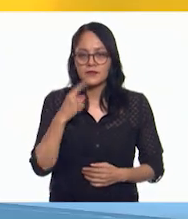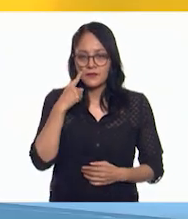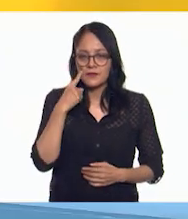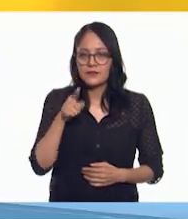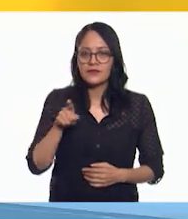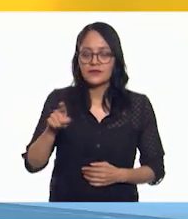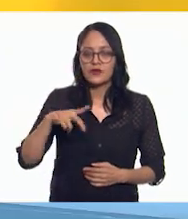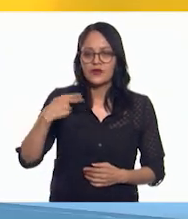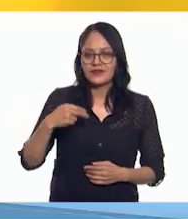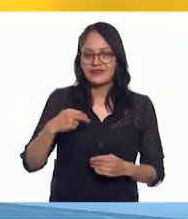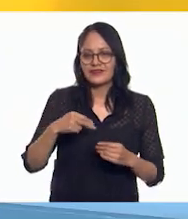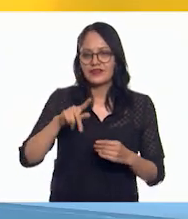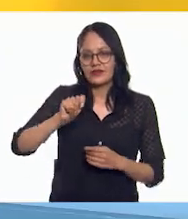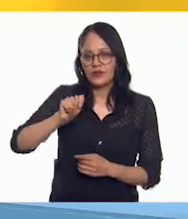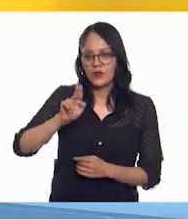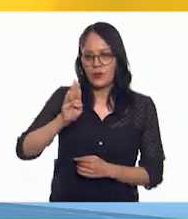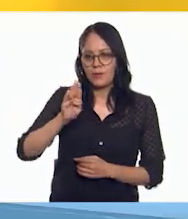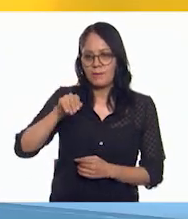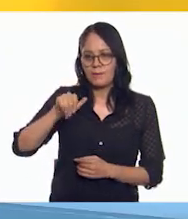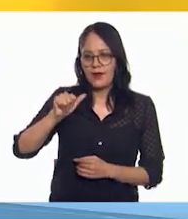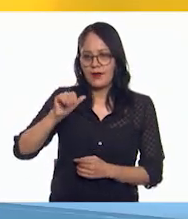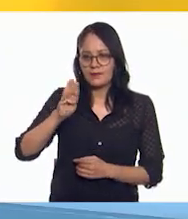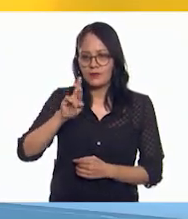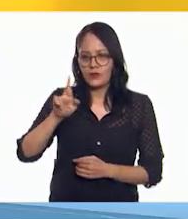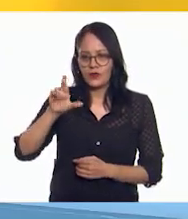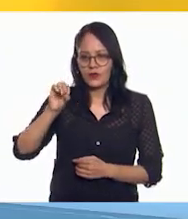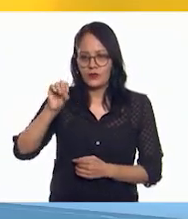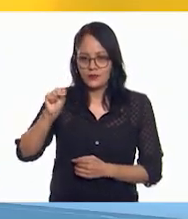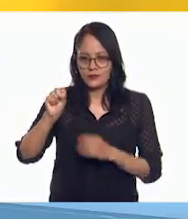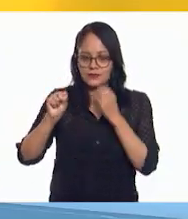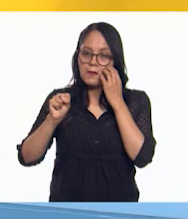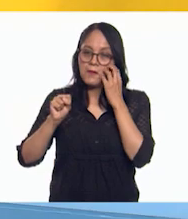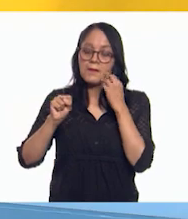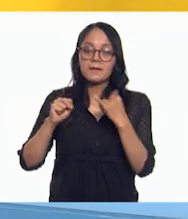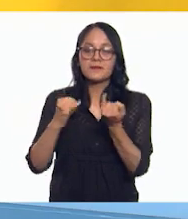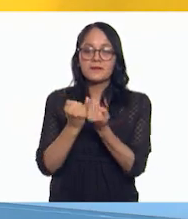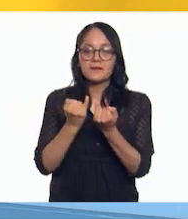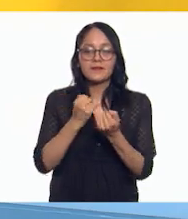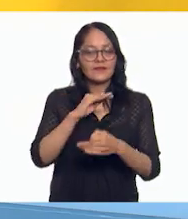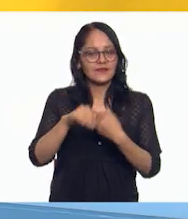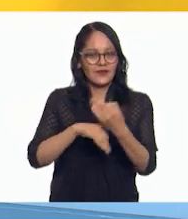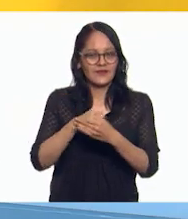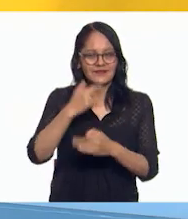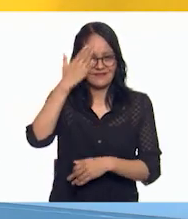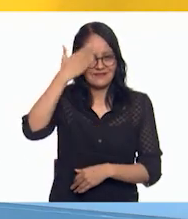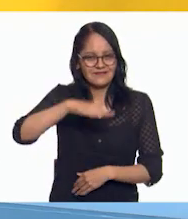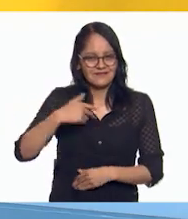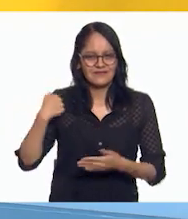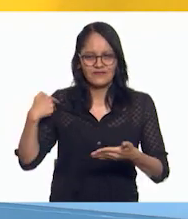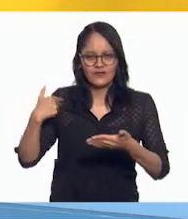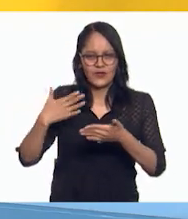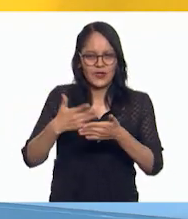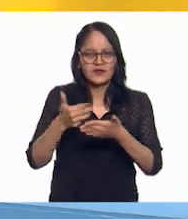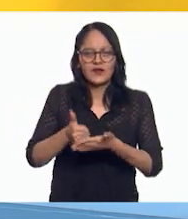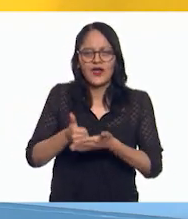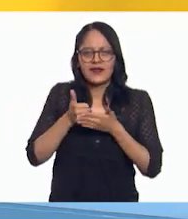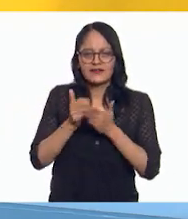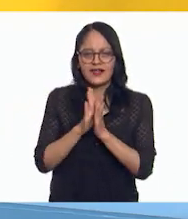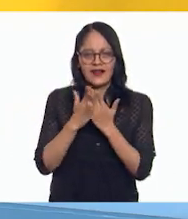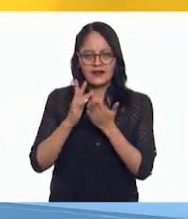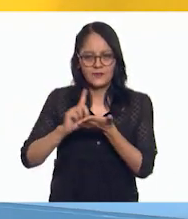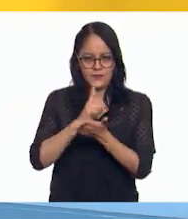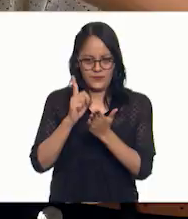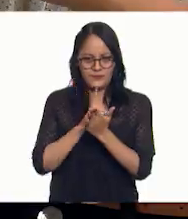El Tumbaburros. Es lo menos que podíamos hacer por él después de toda la ayuda que nos ha brindado en clase.